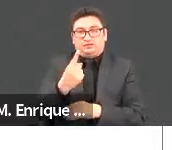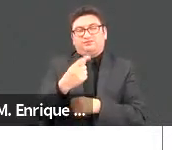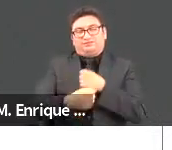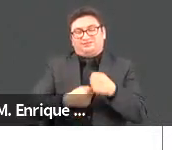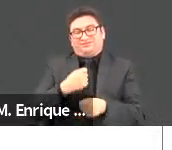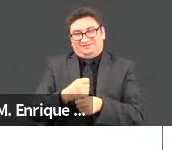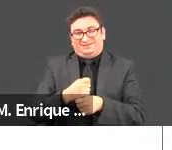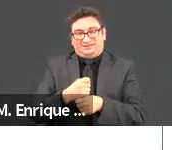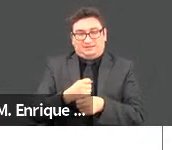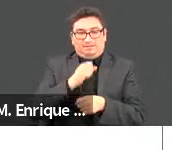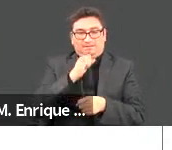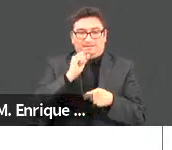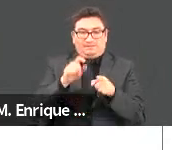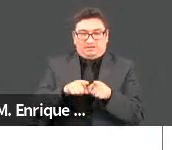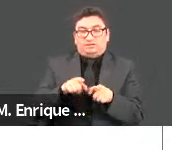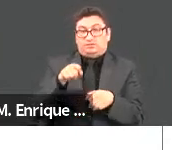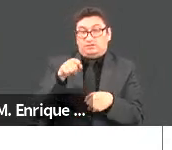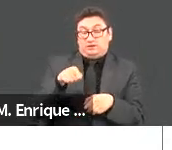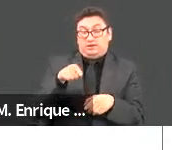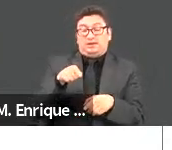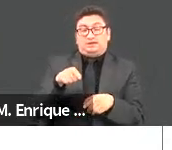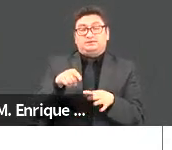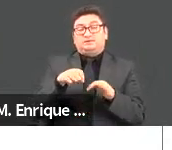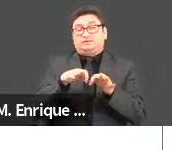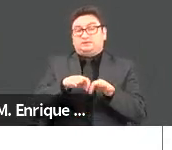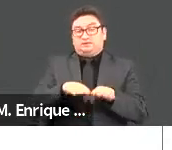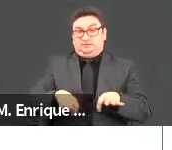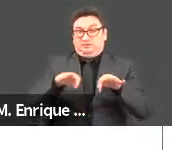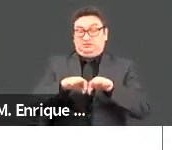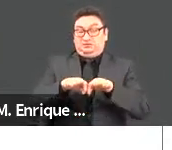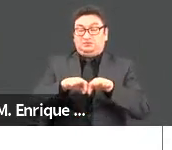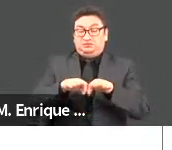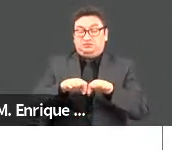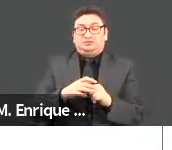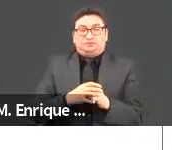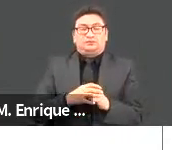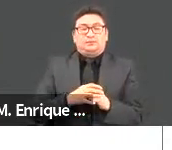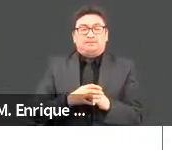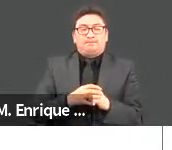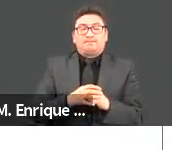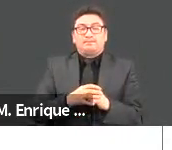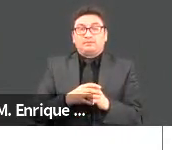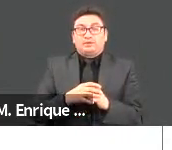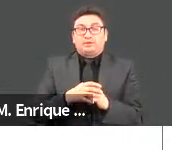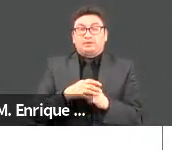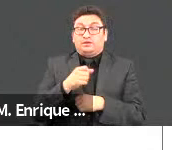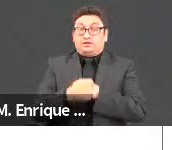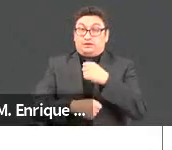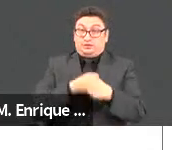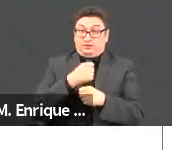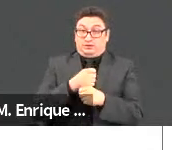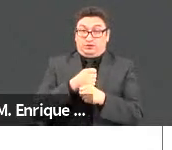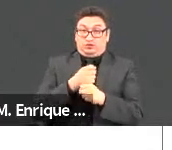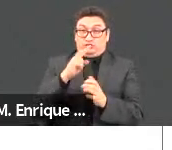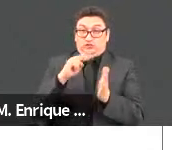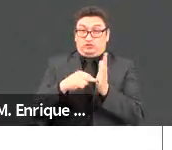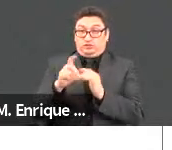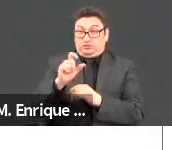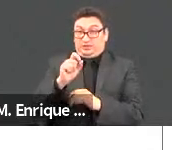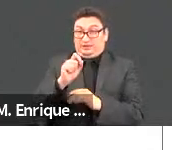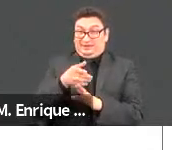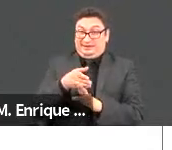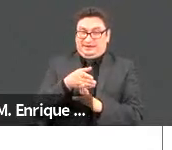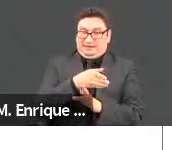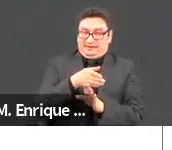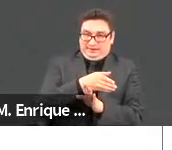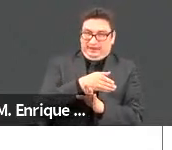También, bueno, es importante señalar, en el año 2020, yéndonos un poquito para